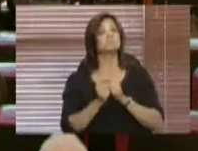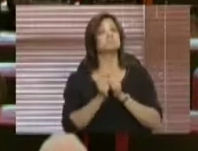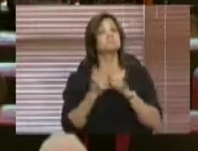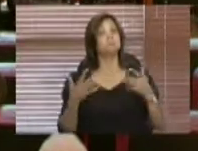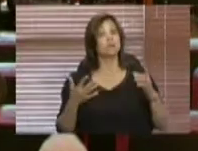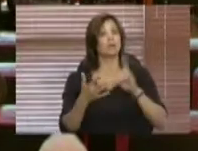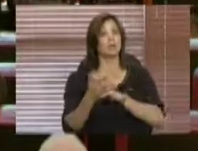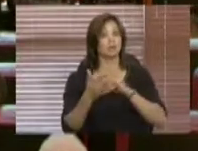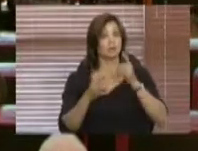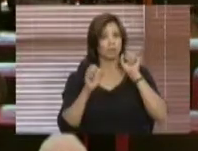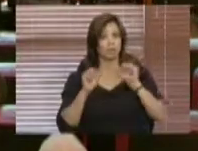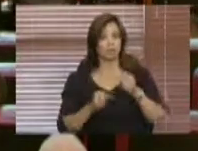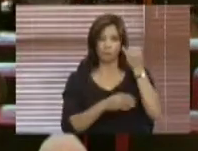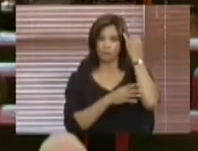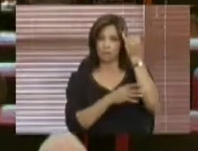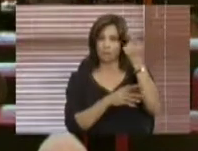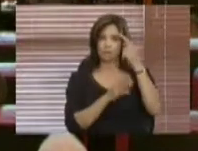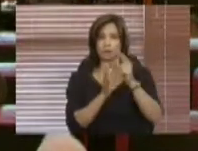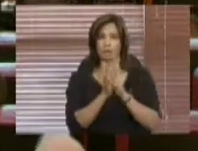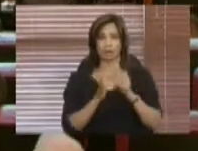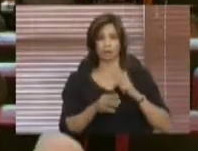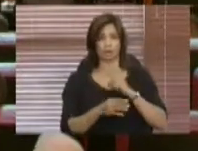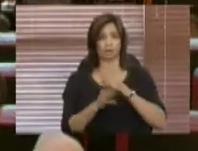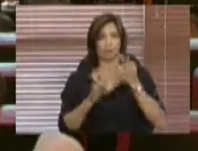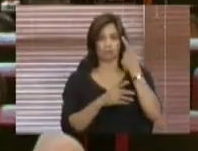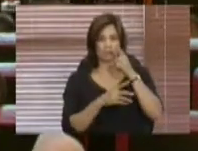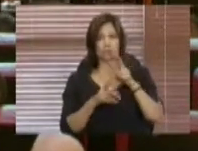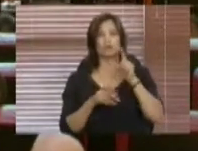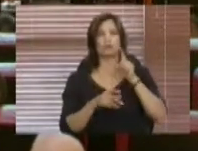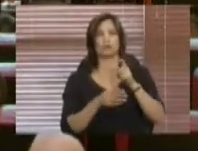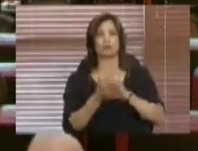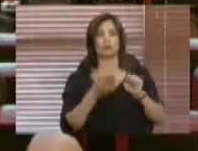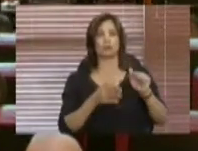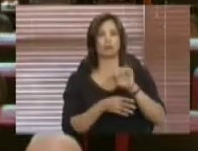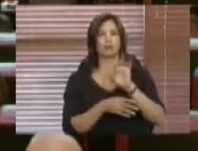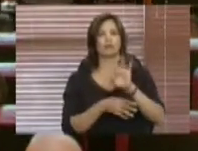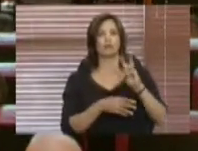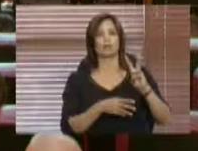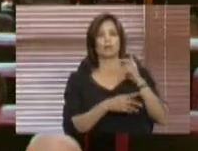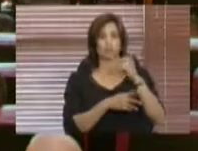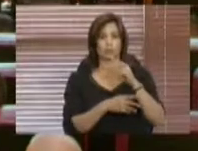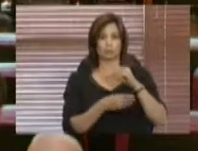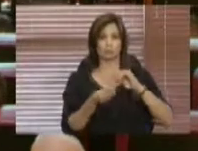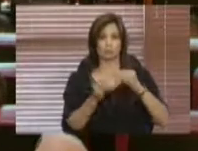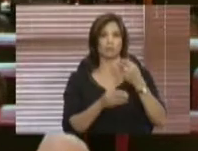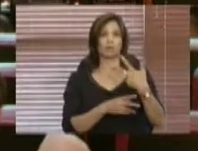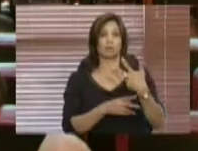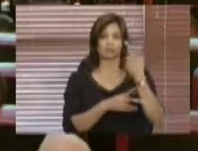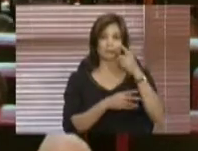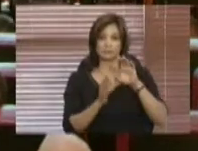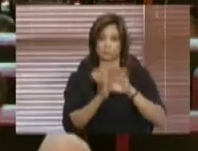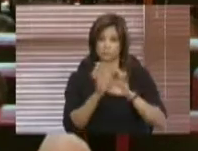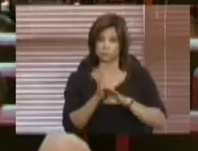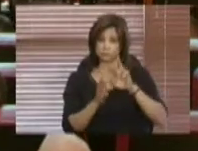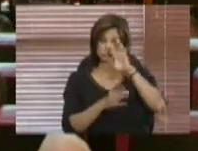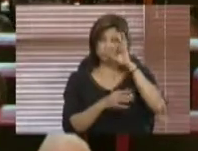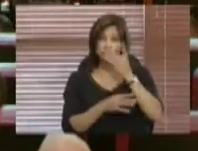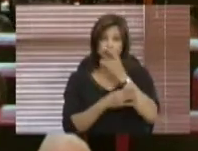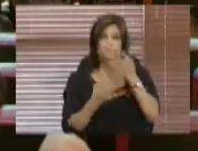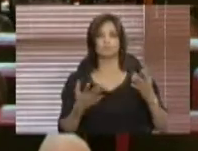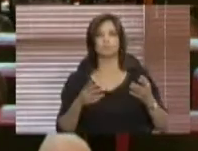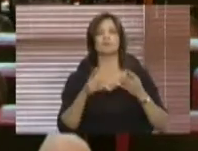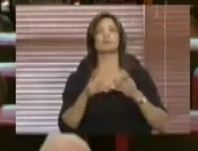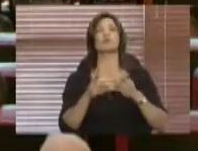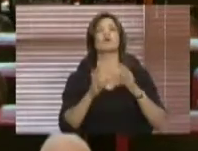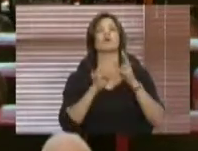menoscabo de la facultad de iniciativa legislativa que le confiere el artículo 96, numeral 3 de la Constitución de la República a